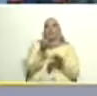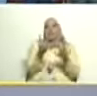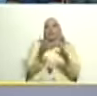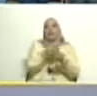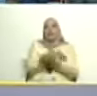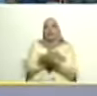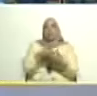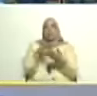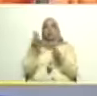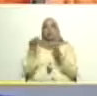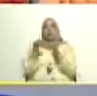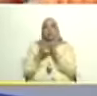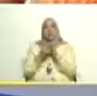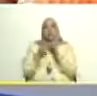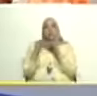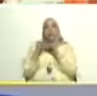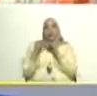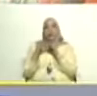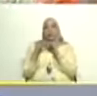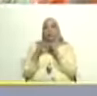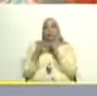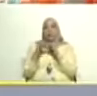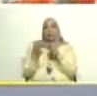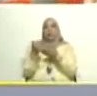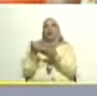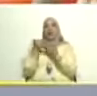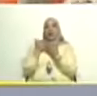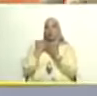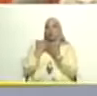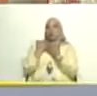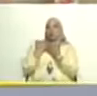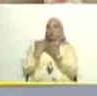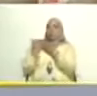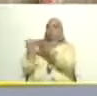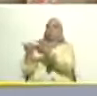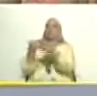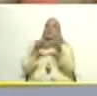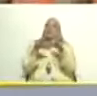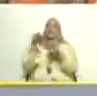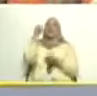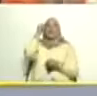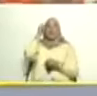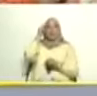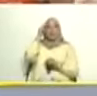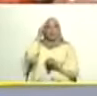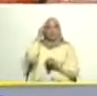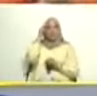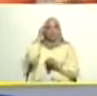7.600.000 hogares. Y con la ayuda de ustedes, en 60 días,